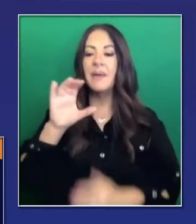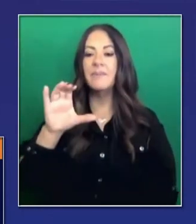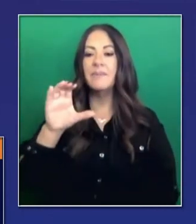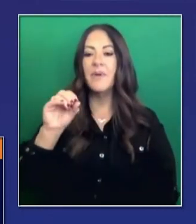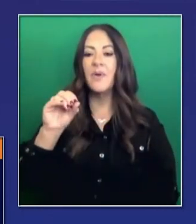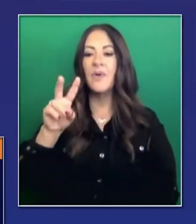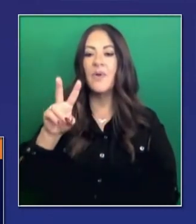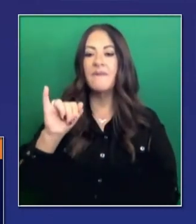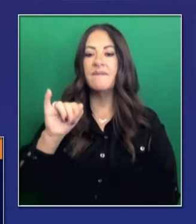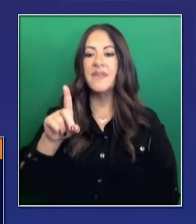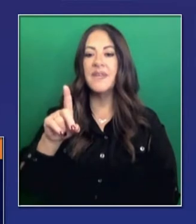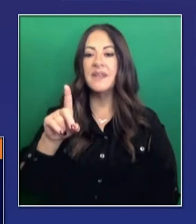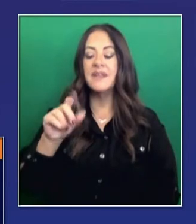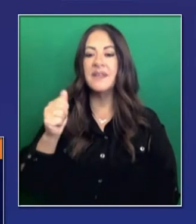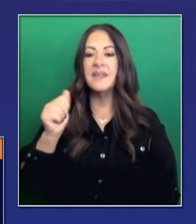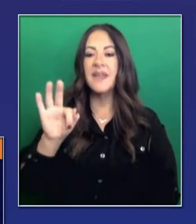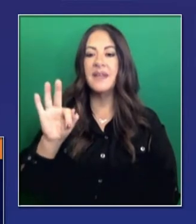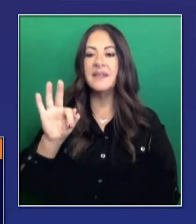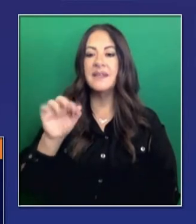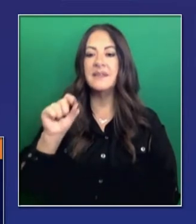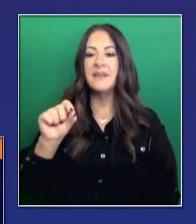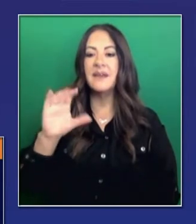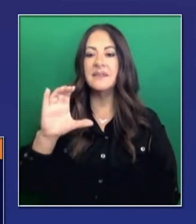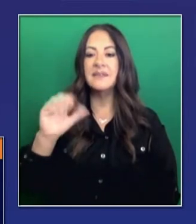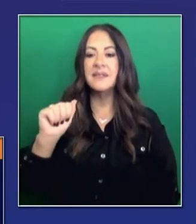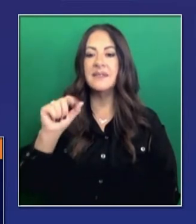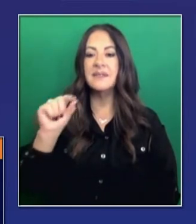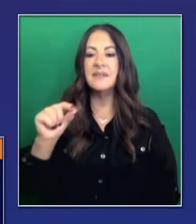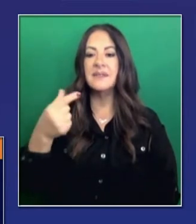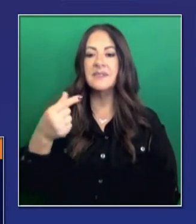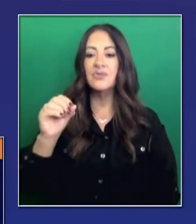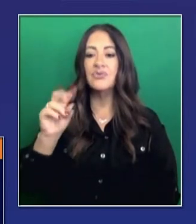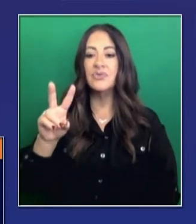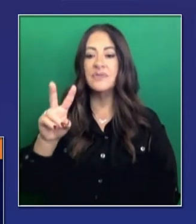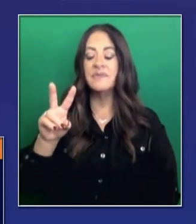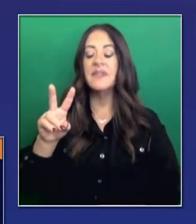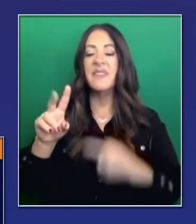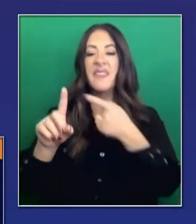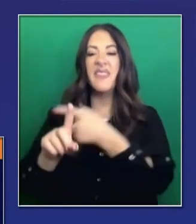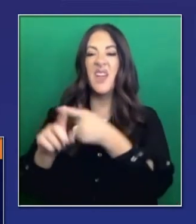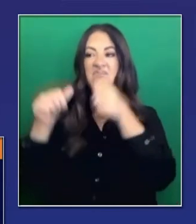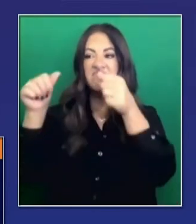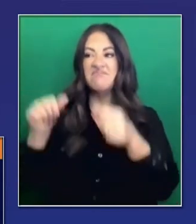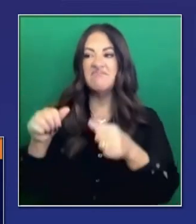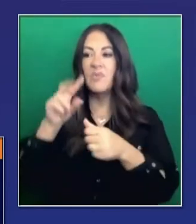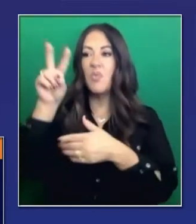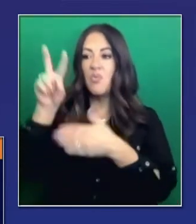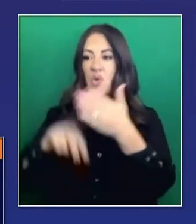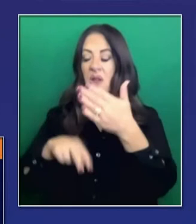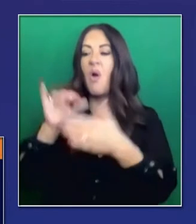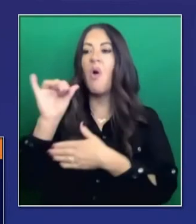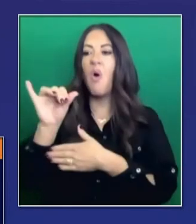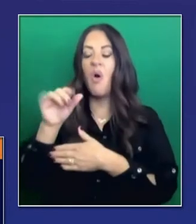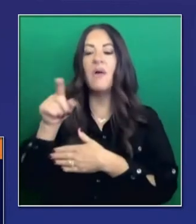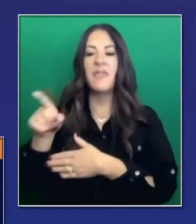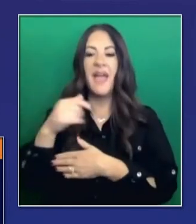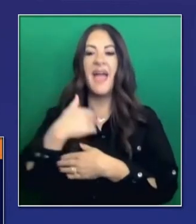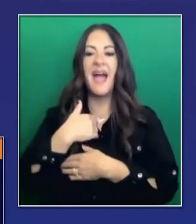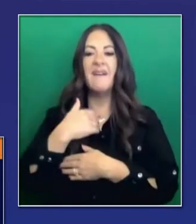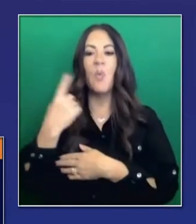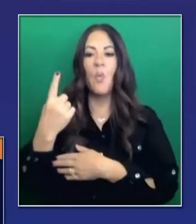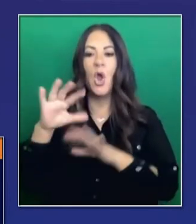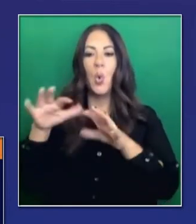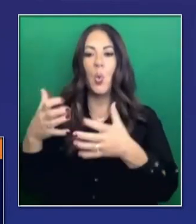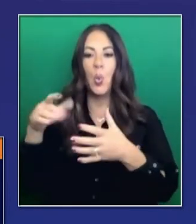pantalla para aprender más sobre las pautas, el grupo de dictar pautas y cómo codifican la fase